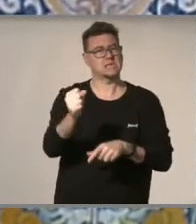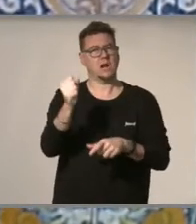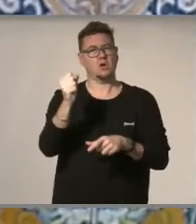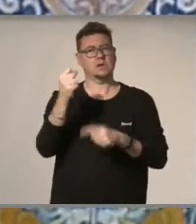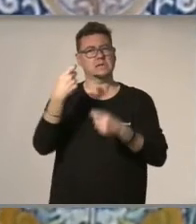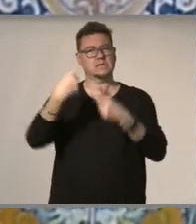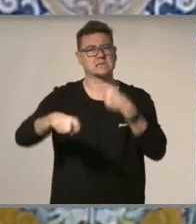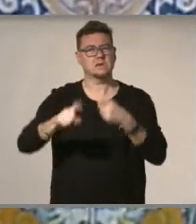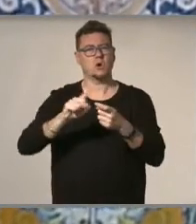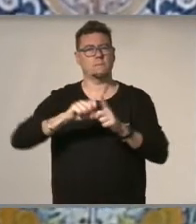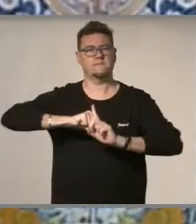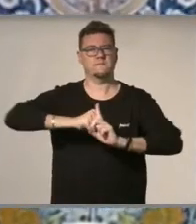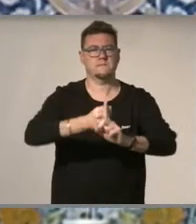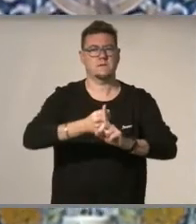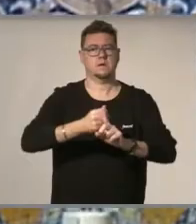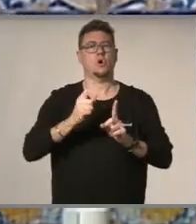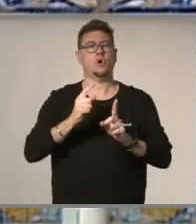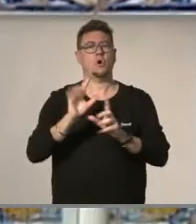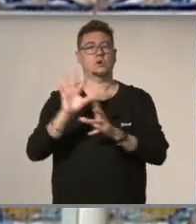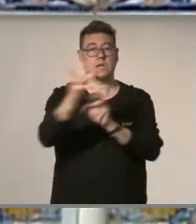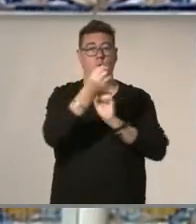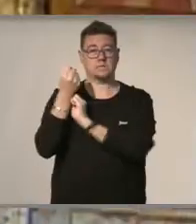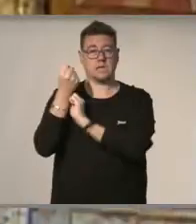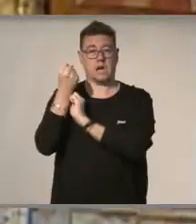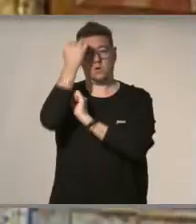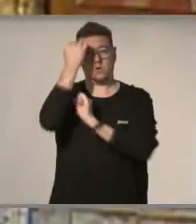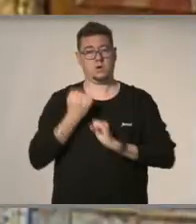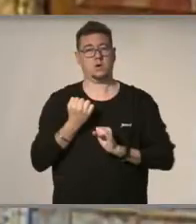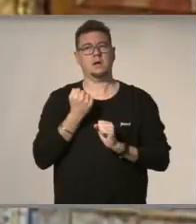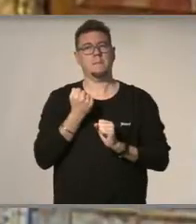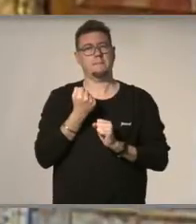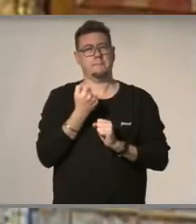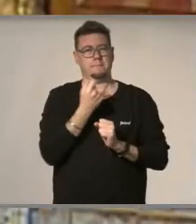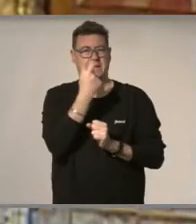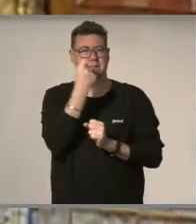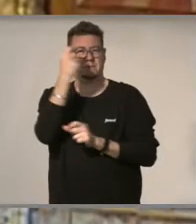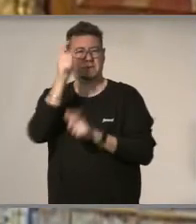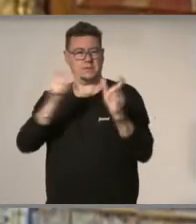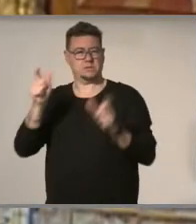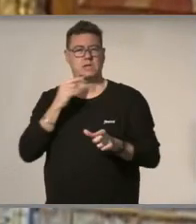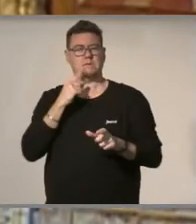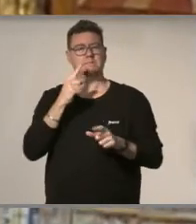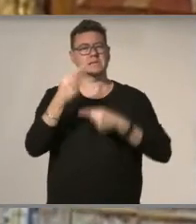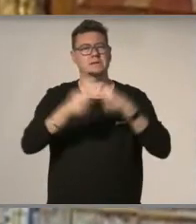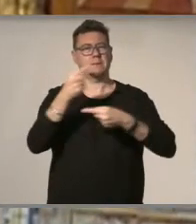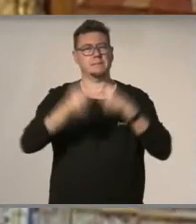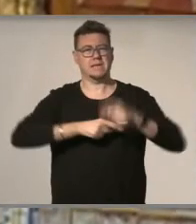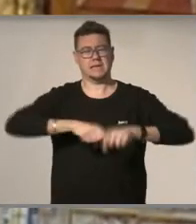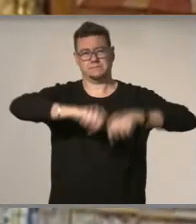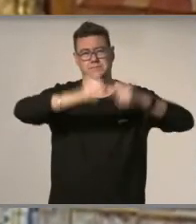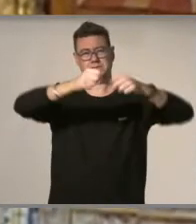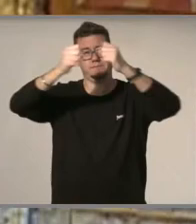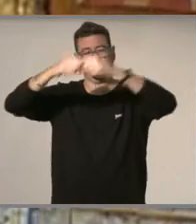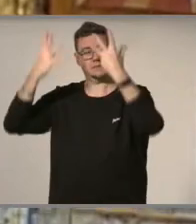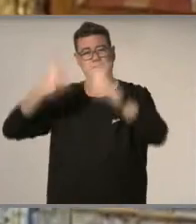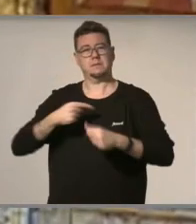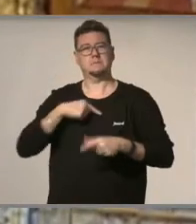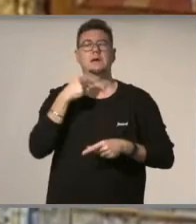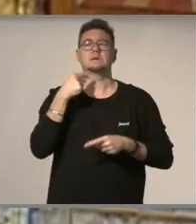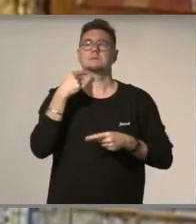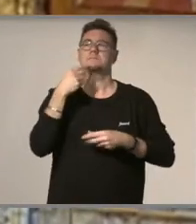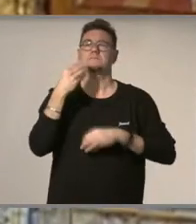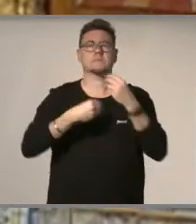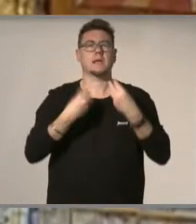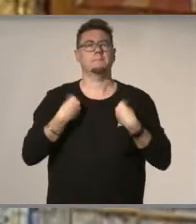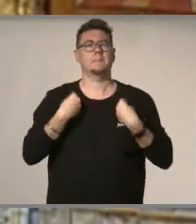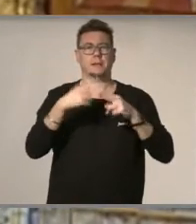hirieron, extorsionaron o secuestraron a miles de ciudadanos, destrozaron a cientos de familias y desestabilizaron